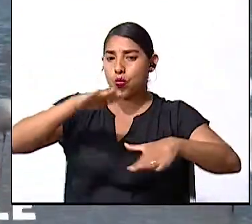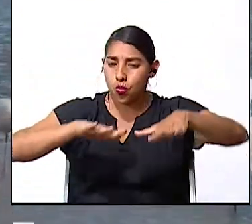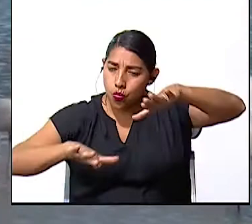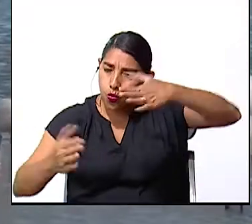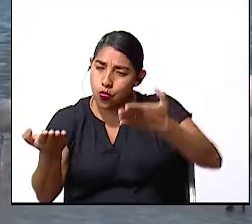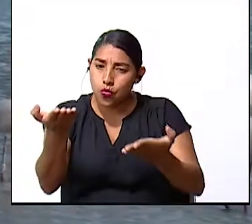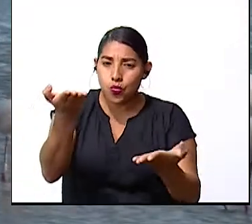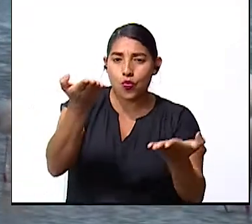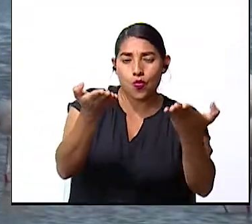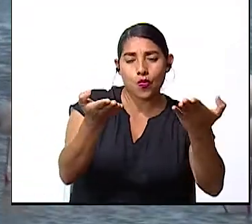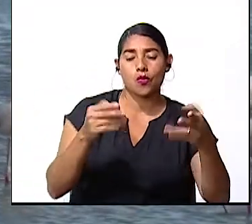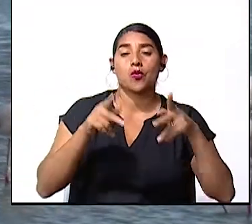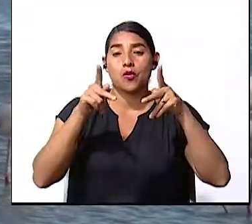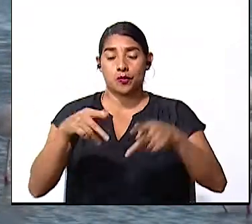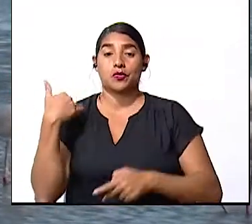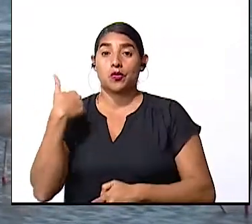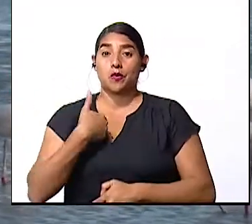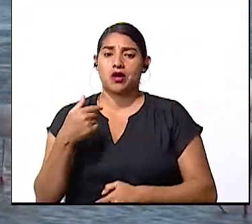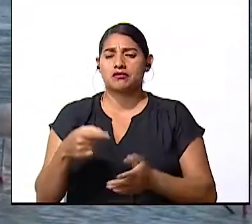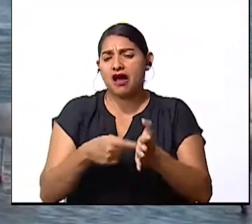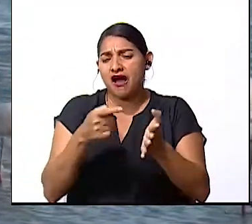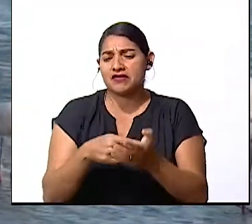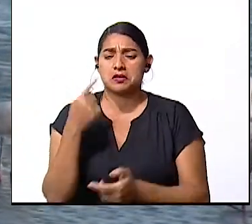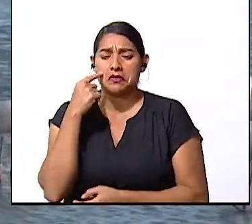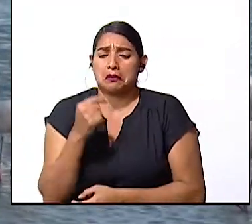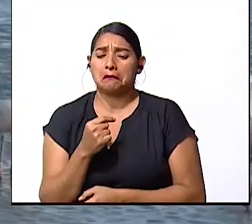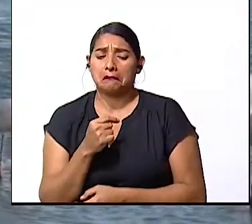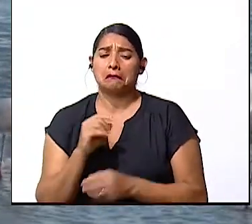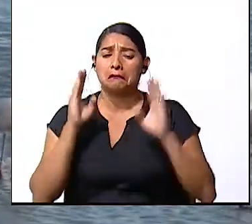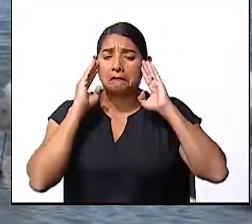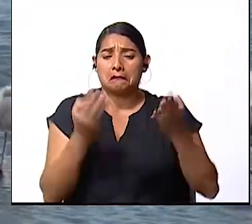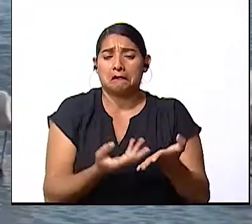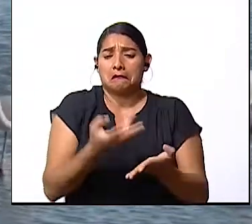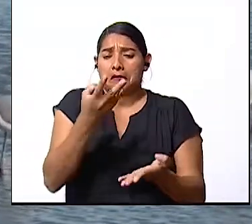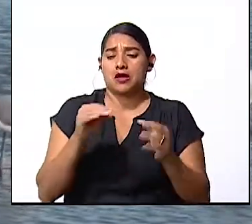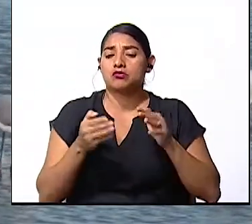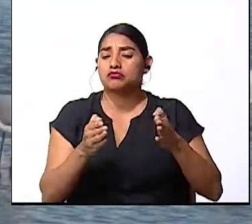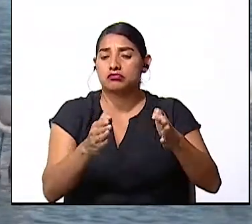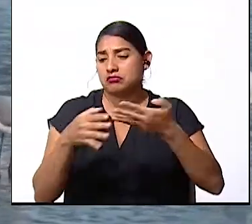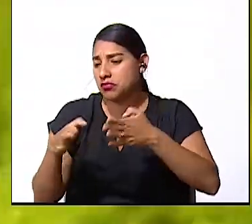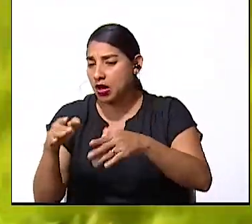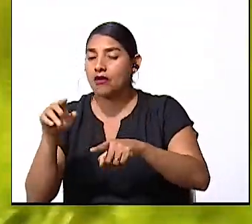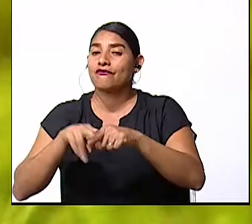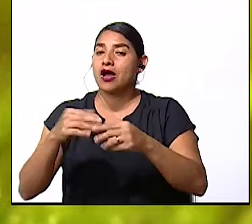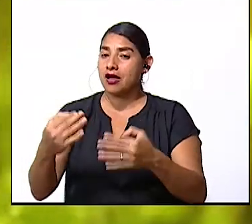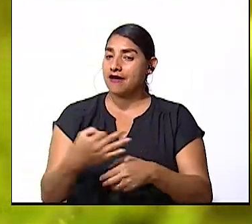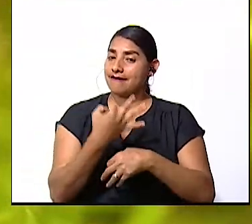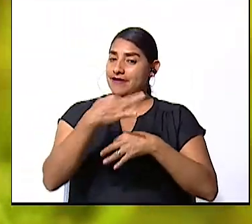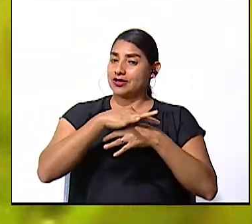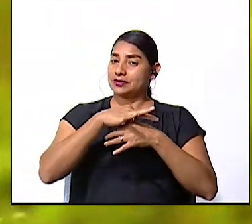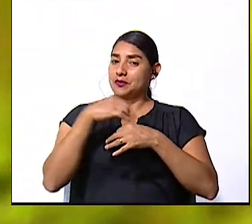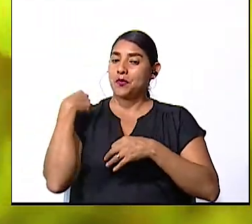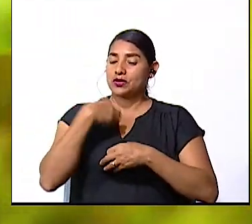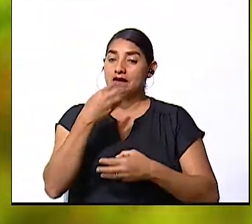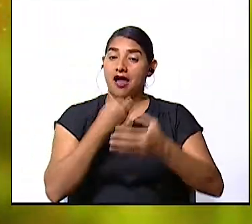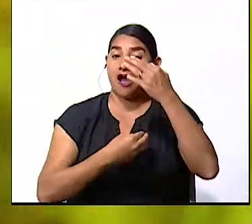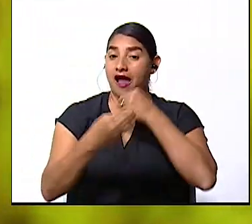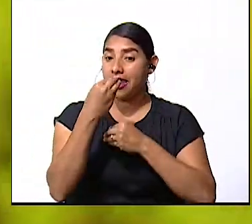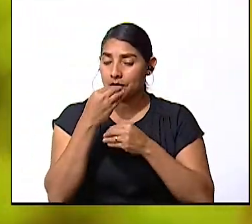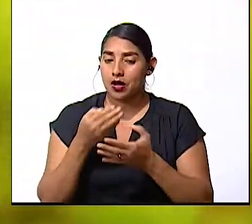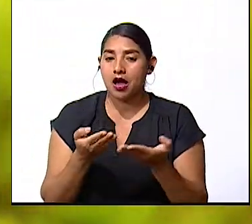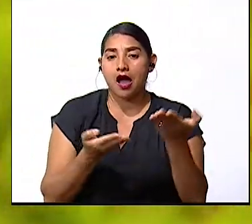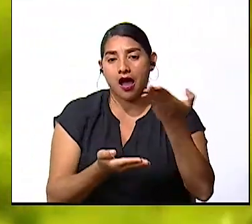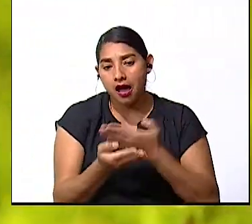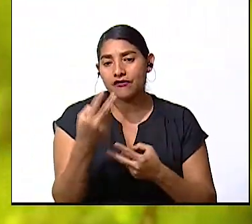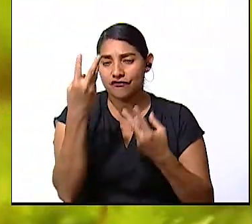ecosistemas. Al ser humano a menudo parece importarle mucho más que crezcan las especies que le favorecen por ser alimento o servir